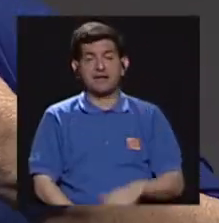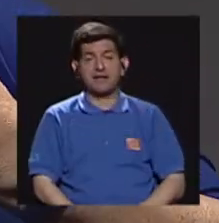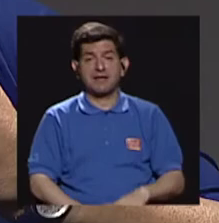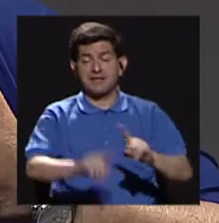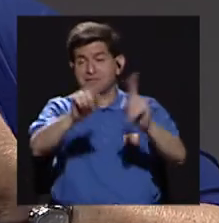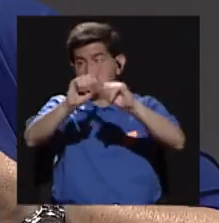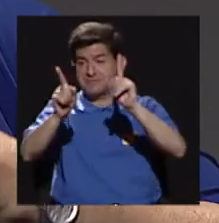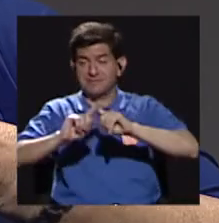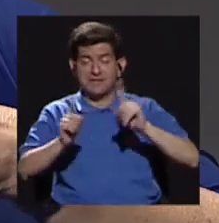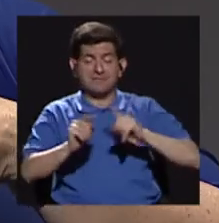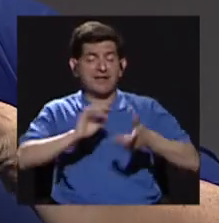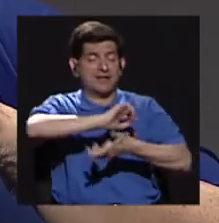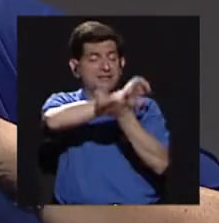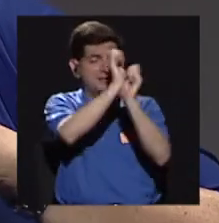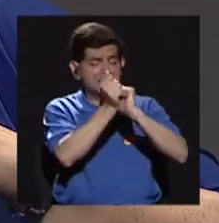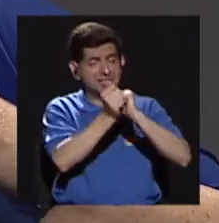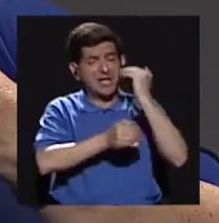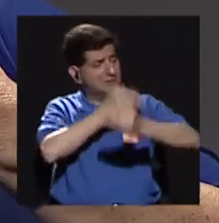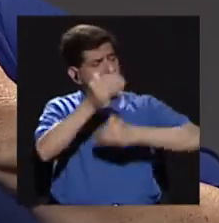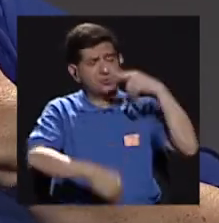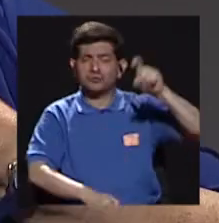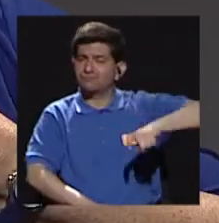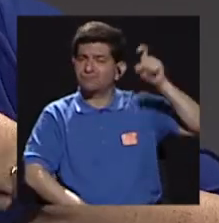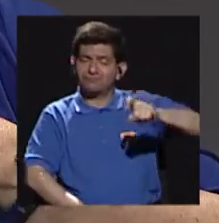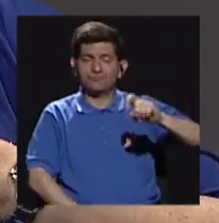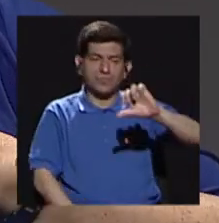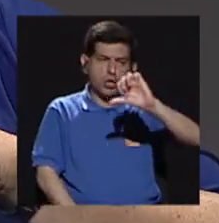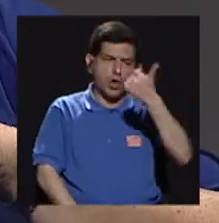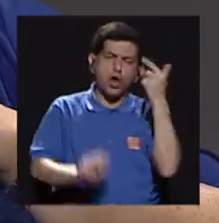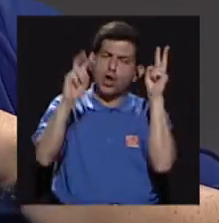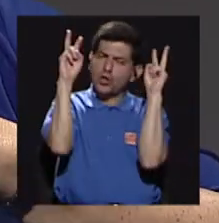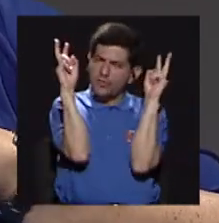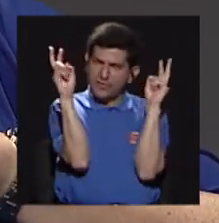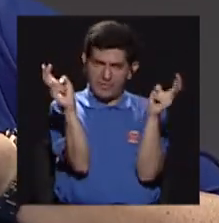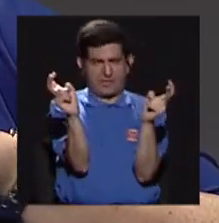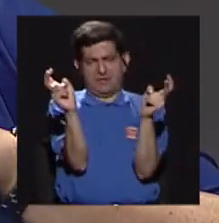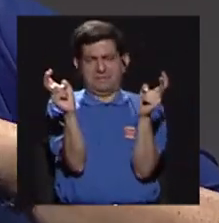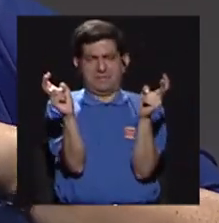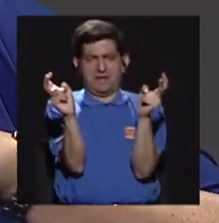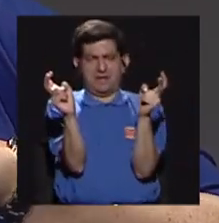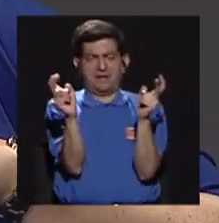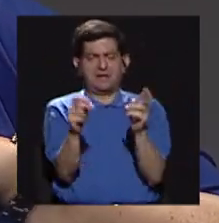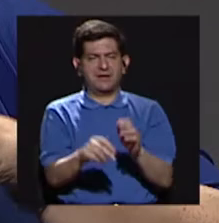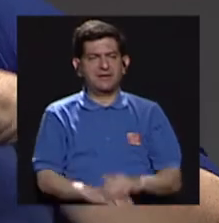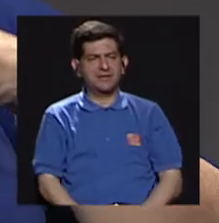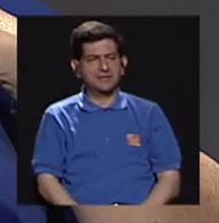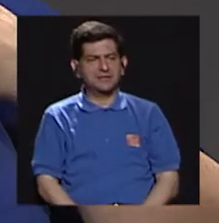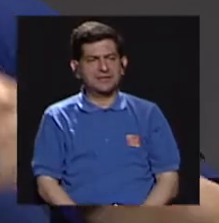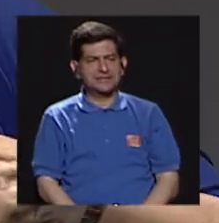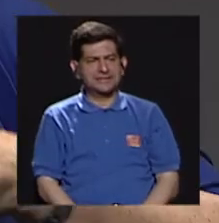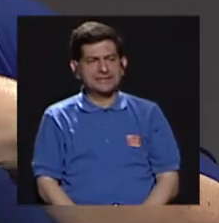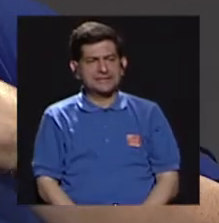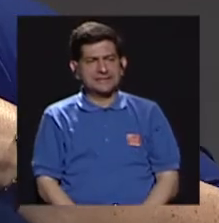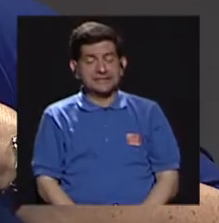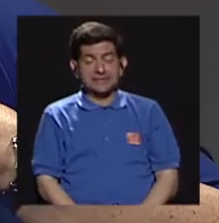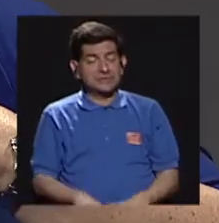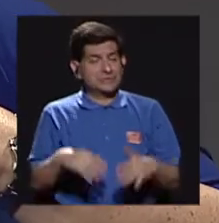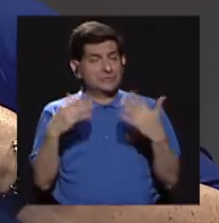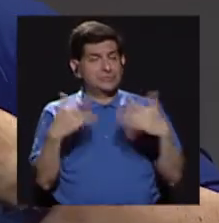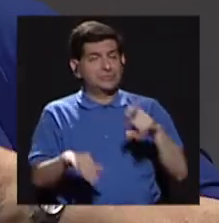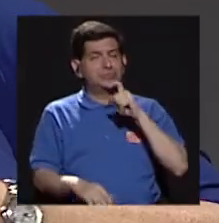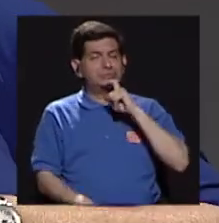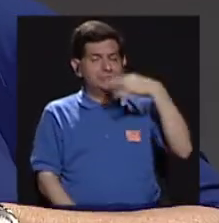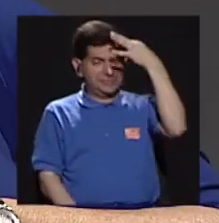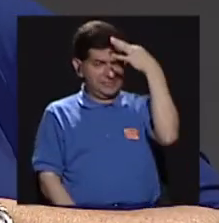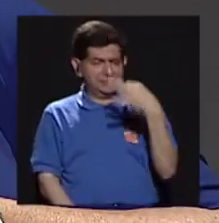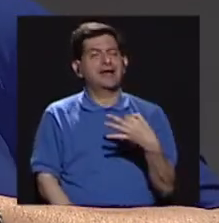una serie de sus cambios y el otro tema tiene que ver con algo que es más difícil me